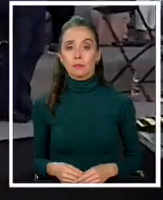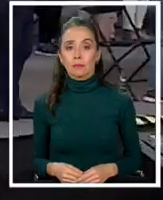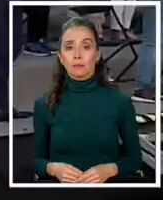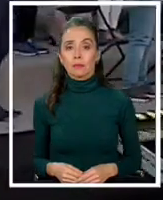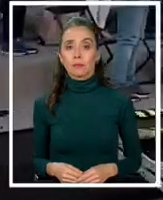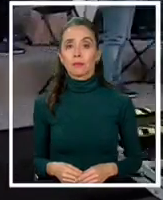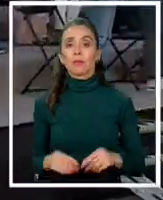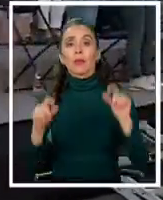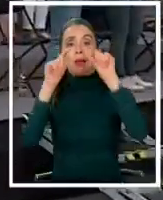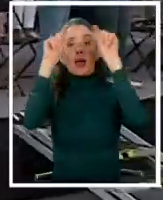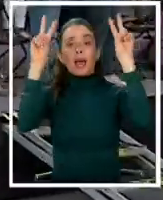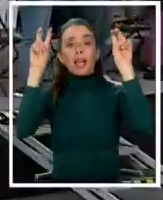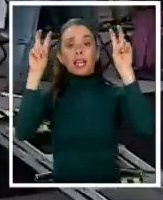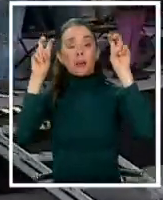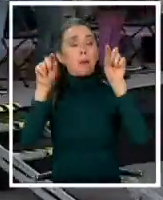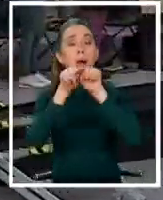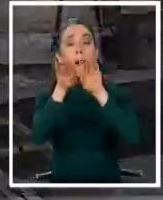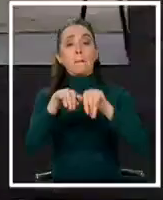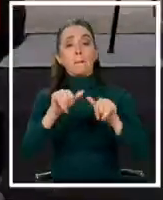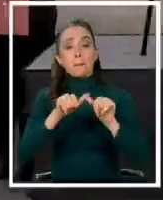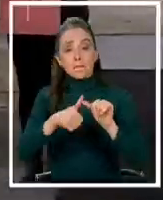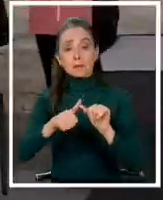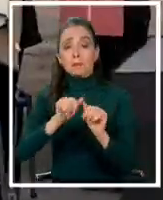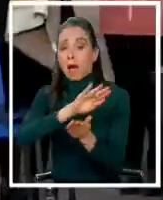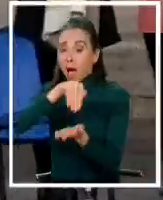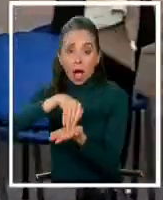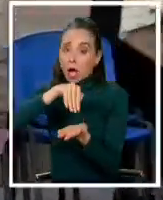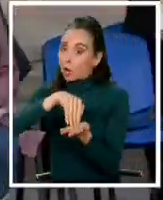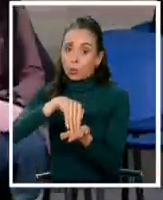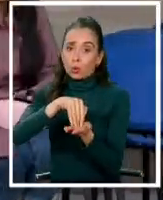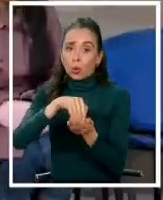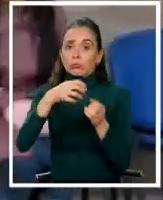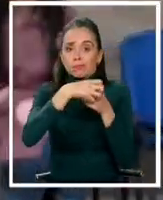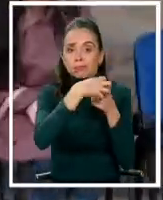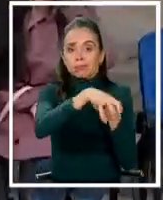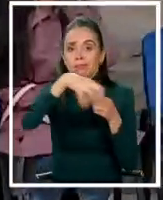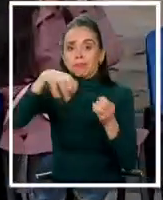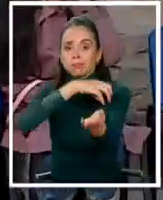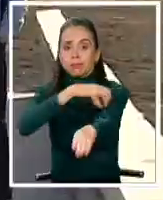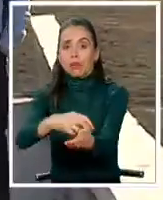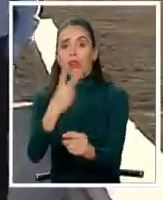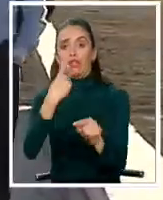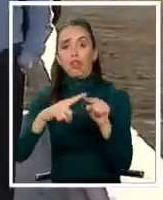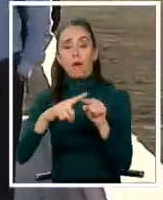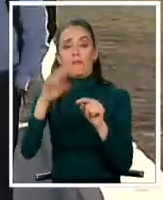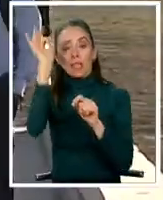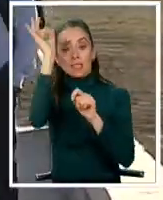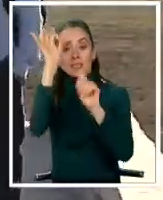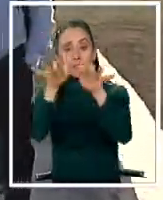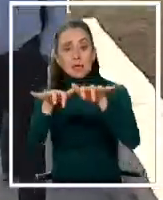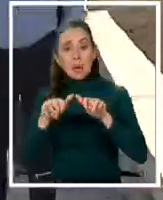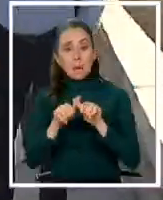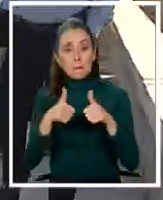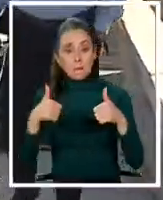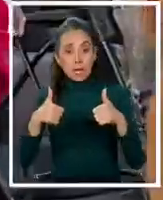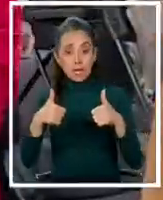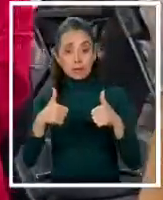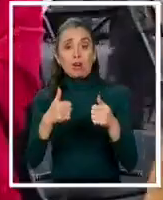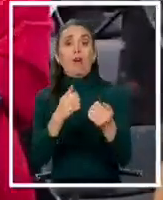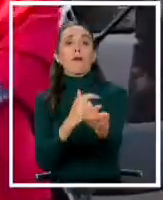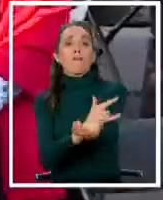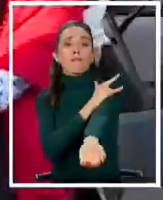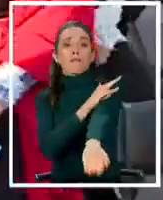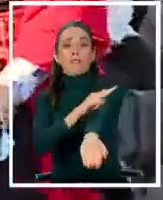La consigna siempre fue la misma, descentralizar. Por eso, dos veces, el pleno de la convención salió de Santiago. En